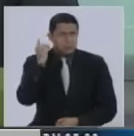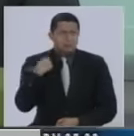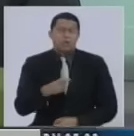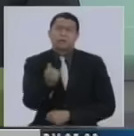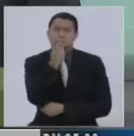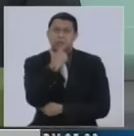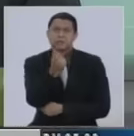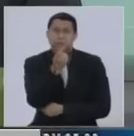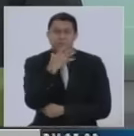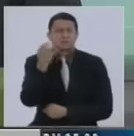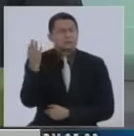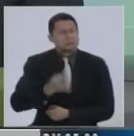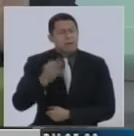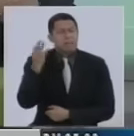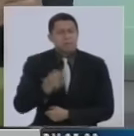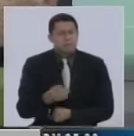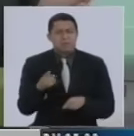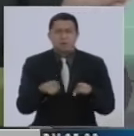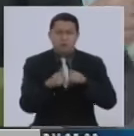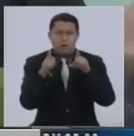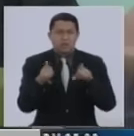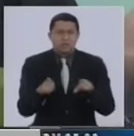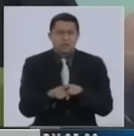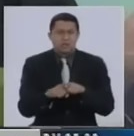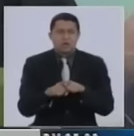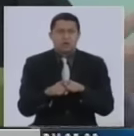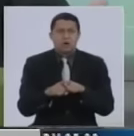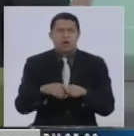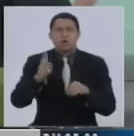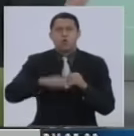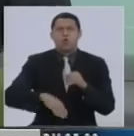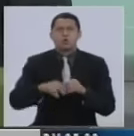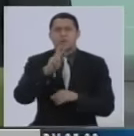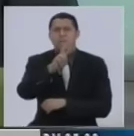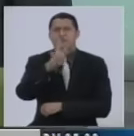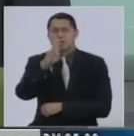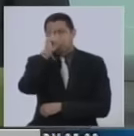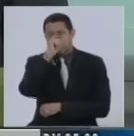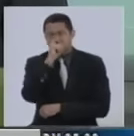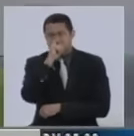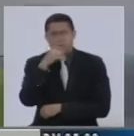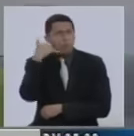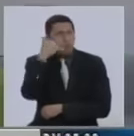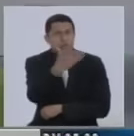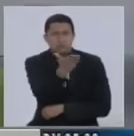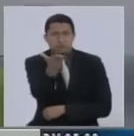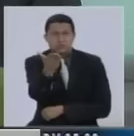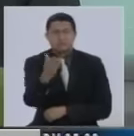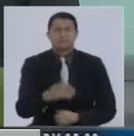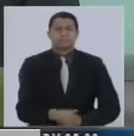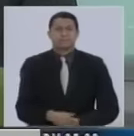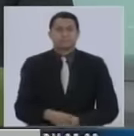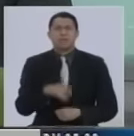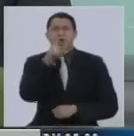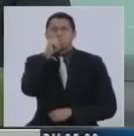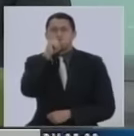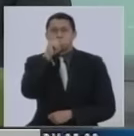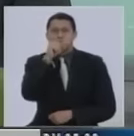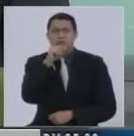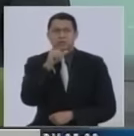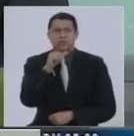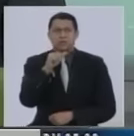tratamiento como siempre lo ha recibido a lo largo de los últimos 24 años vías de contacto doctor el Twitter es